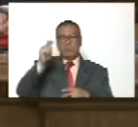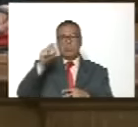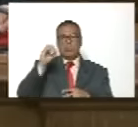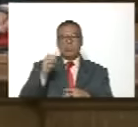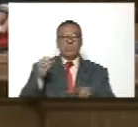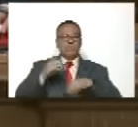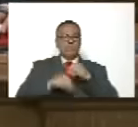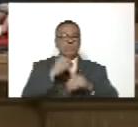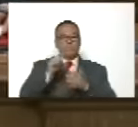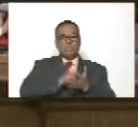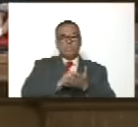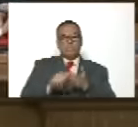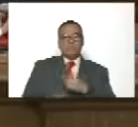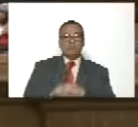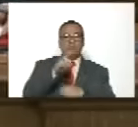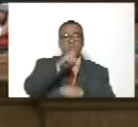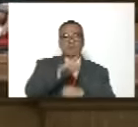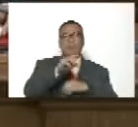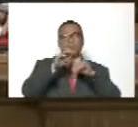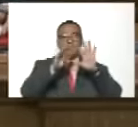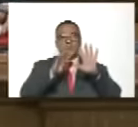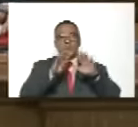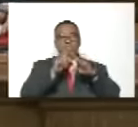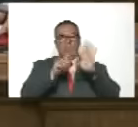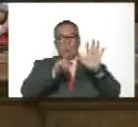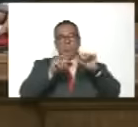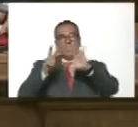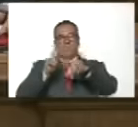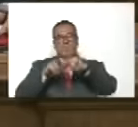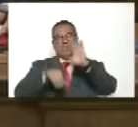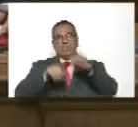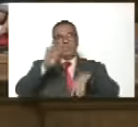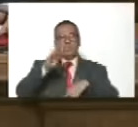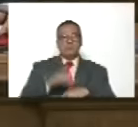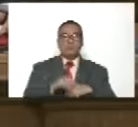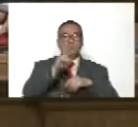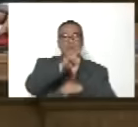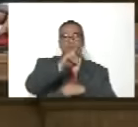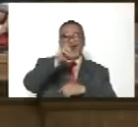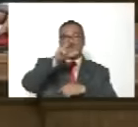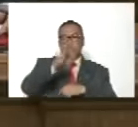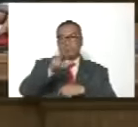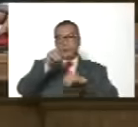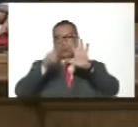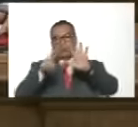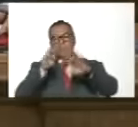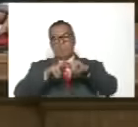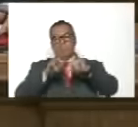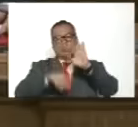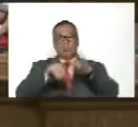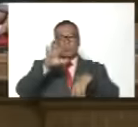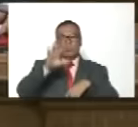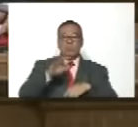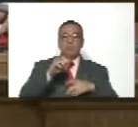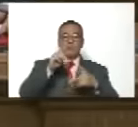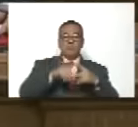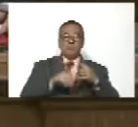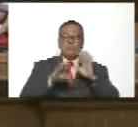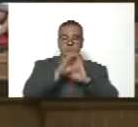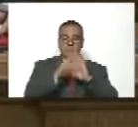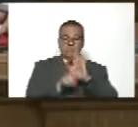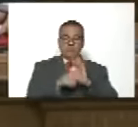acuerdo a lo consagrado en los artículos 187, numeral 14 y 236, numeral 15 de